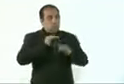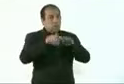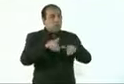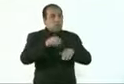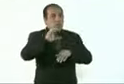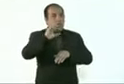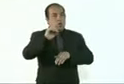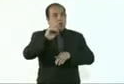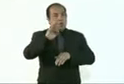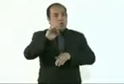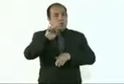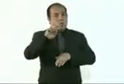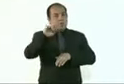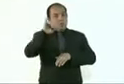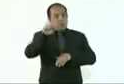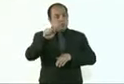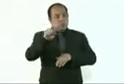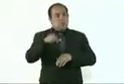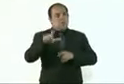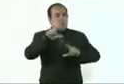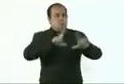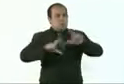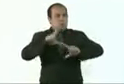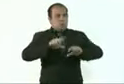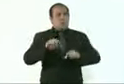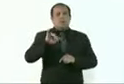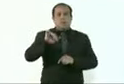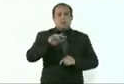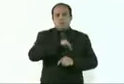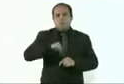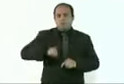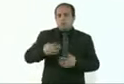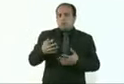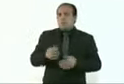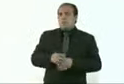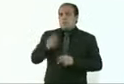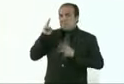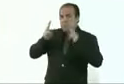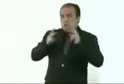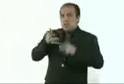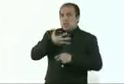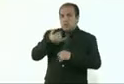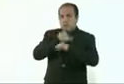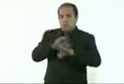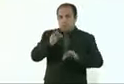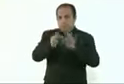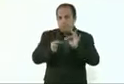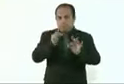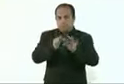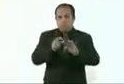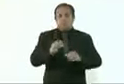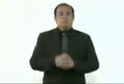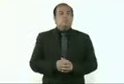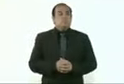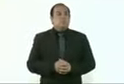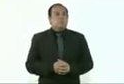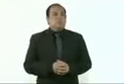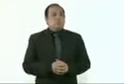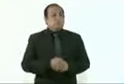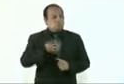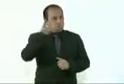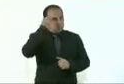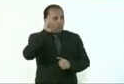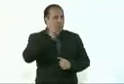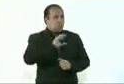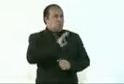COFEPRIS estos laboratorios? Sí, iríamos a hacer la visita para tener los datos precisos. Y doctora, ¿qué